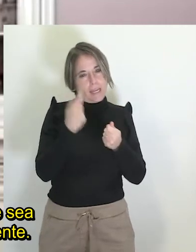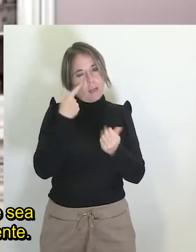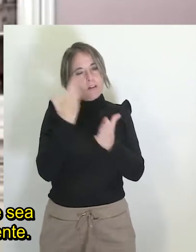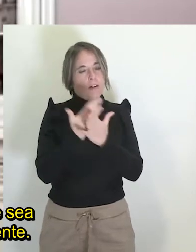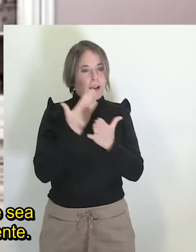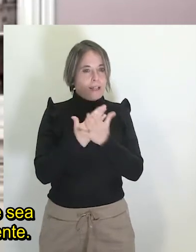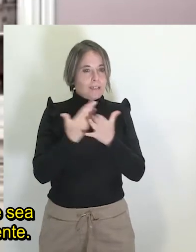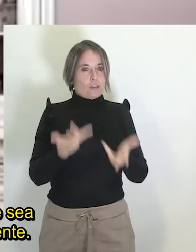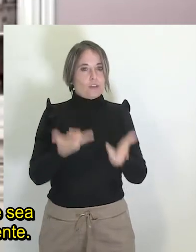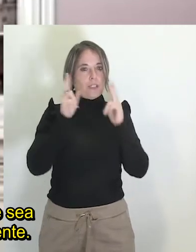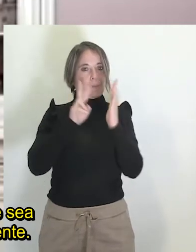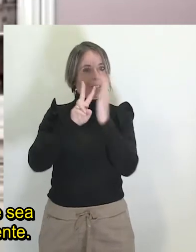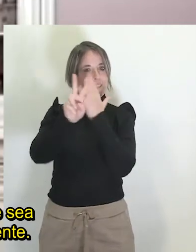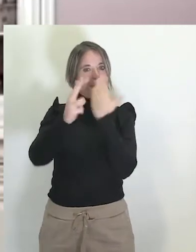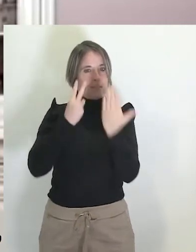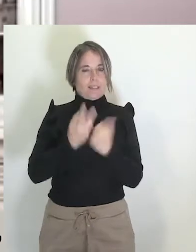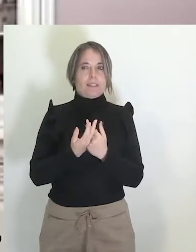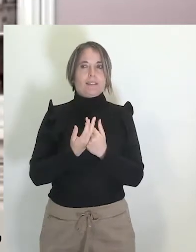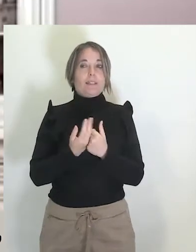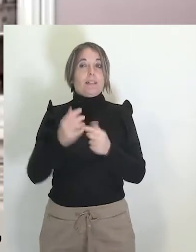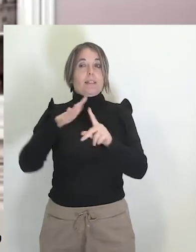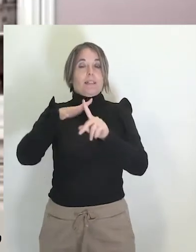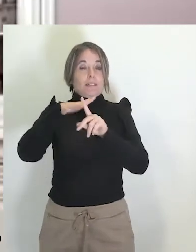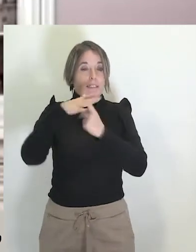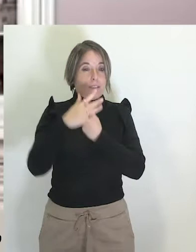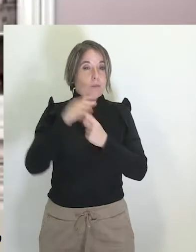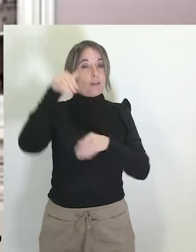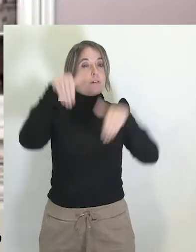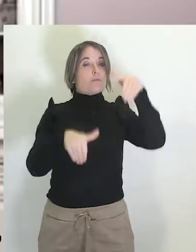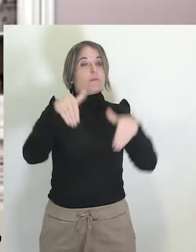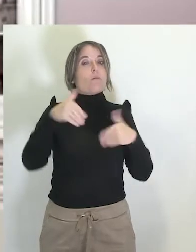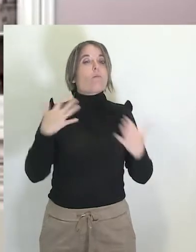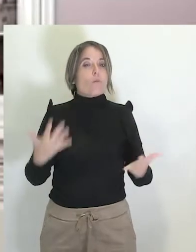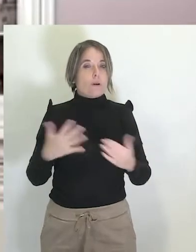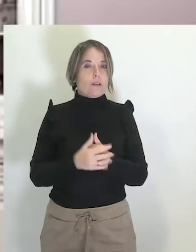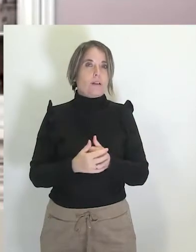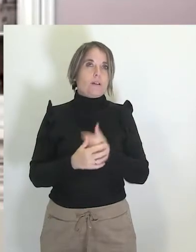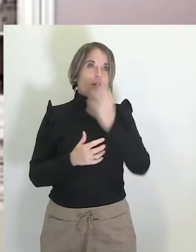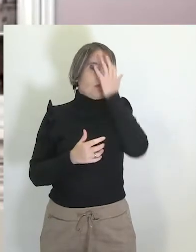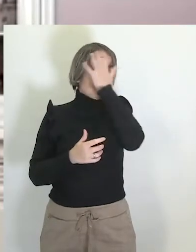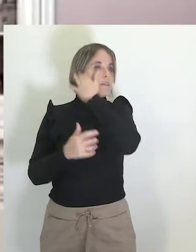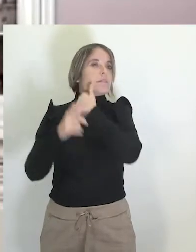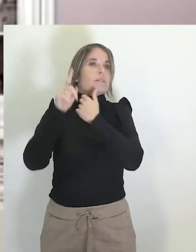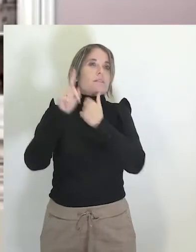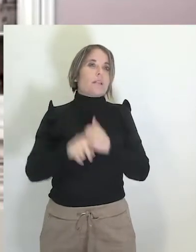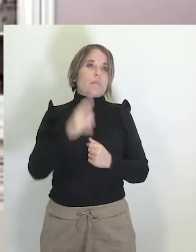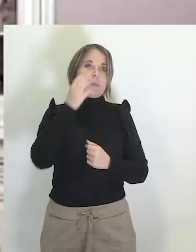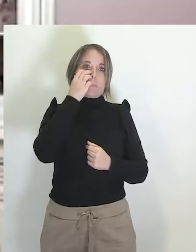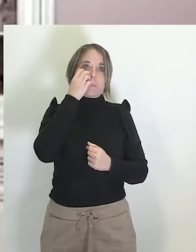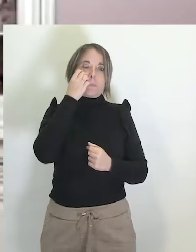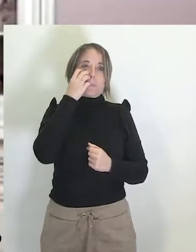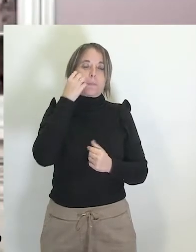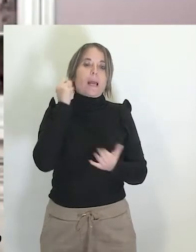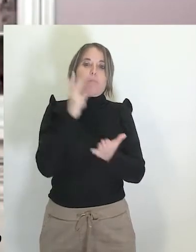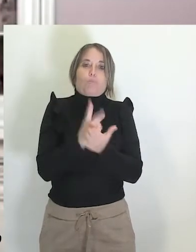que garantista, ¿no?, y transparente. ¿Qué situación es la que hay respecto a eso y qué posibilidades y qué es lo que qué